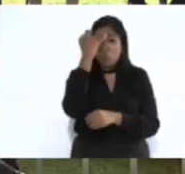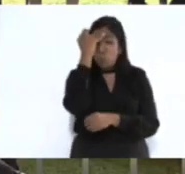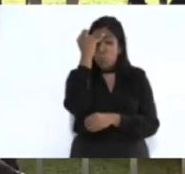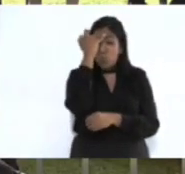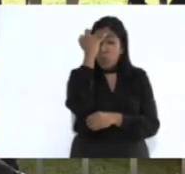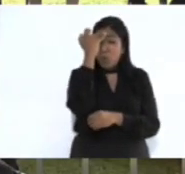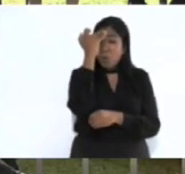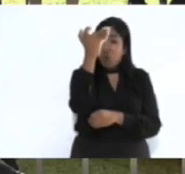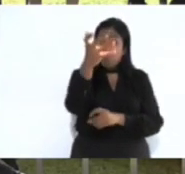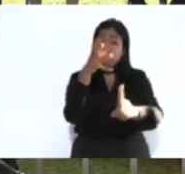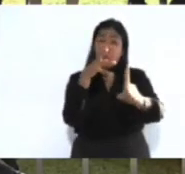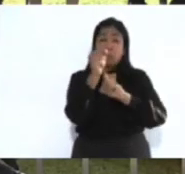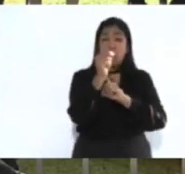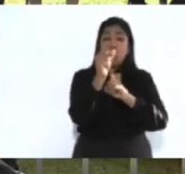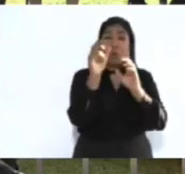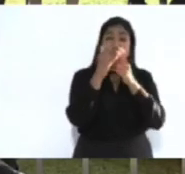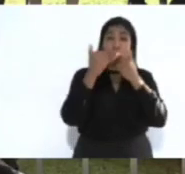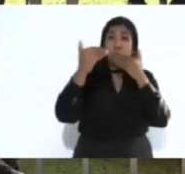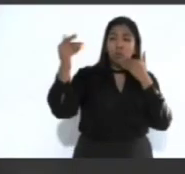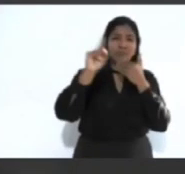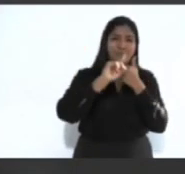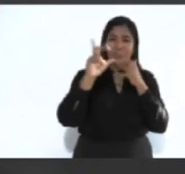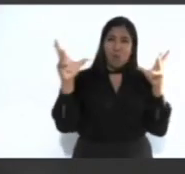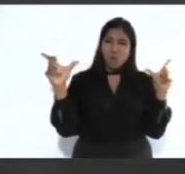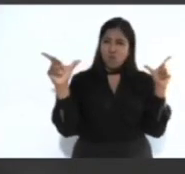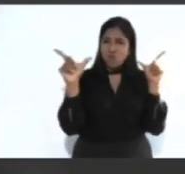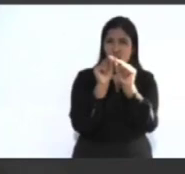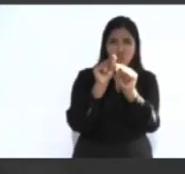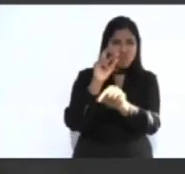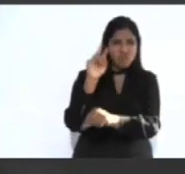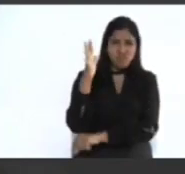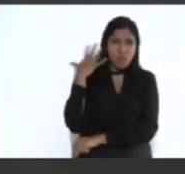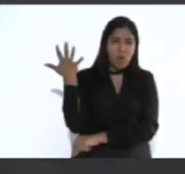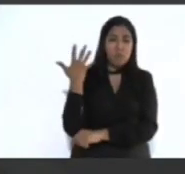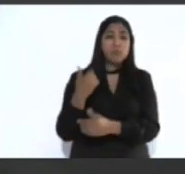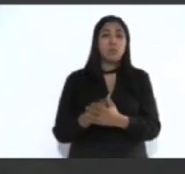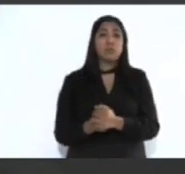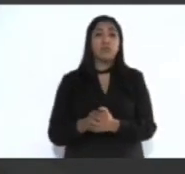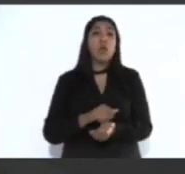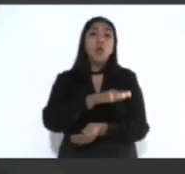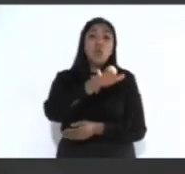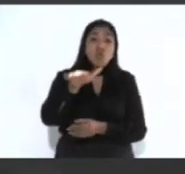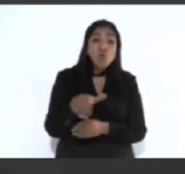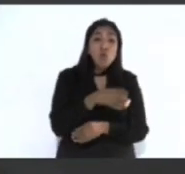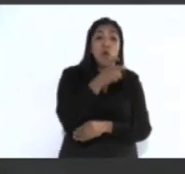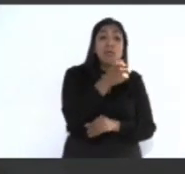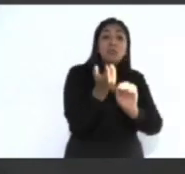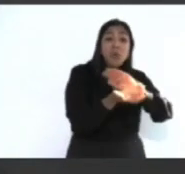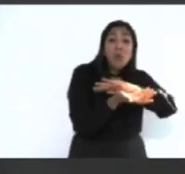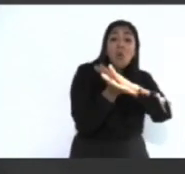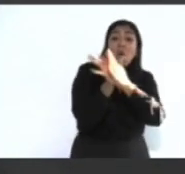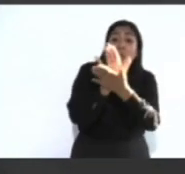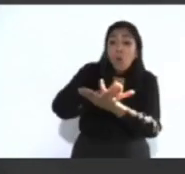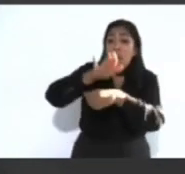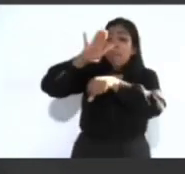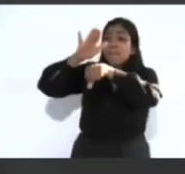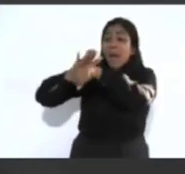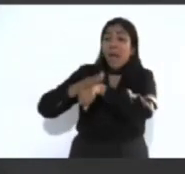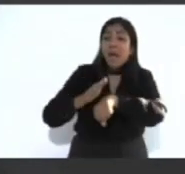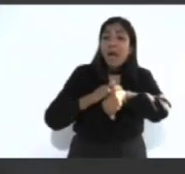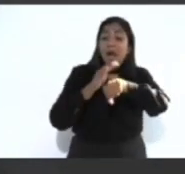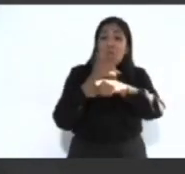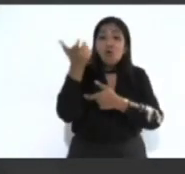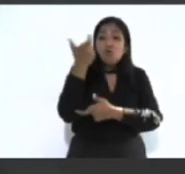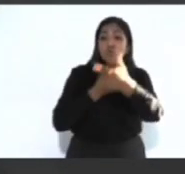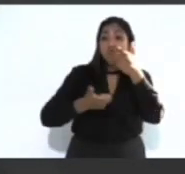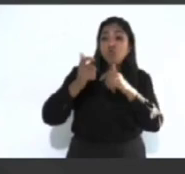y llevar a cabo todas las tareas que aporten a la transformación, al crecimiento económico y